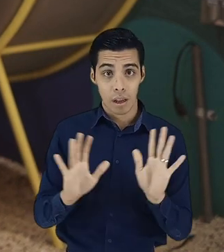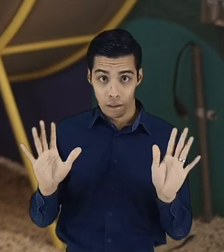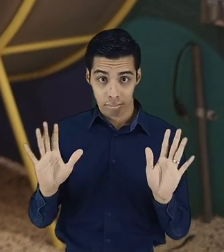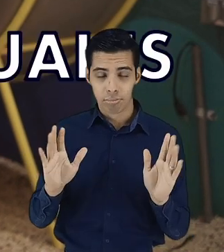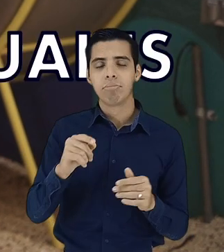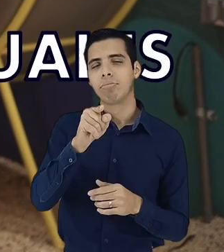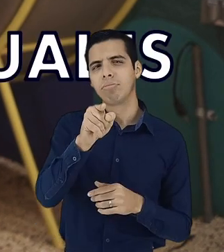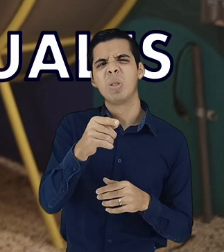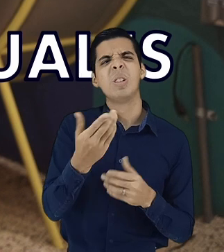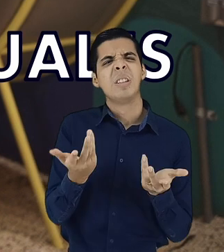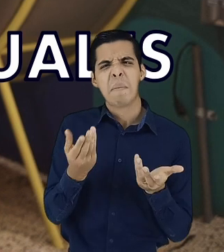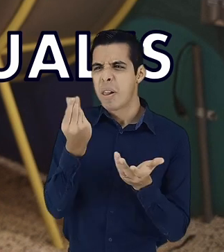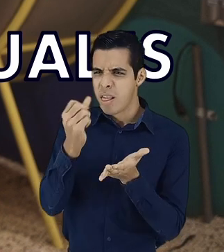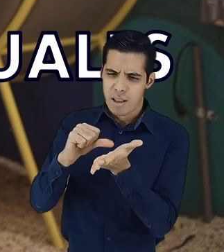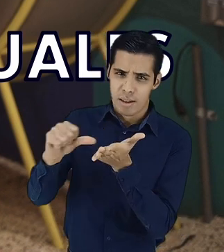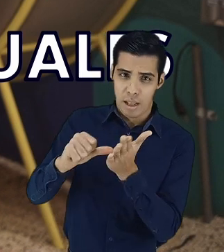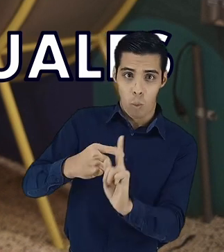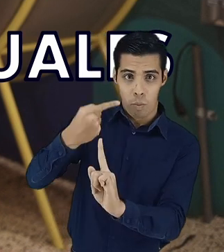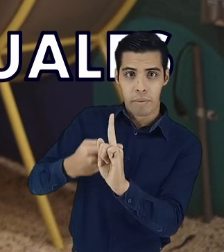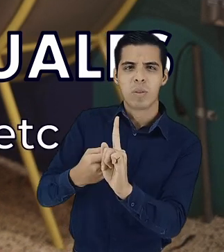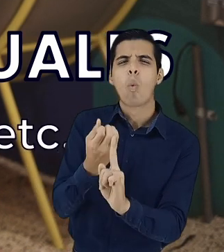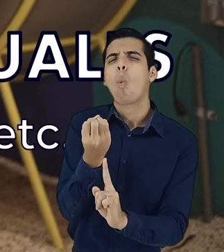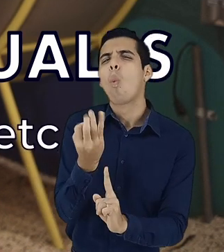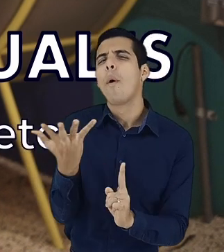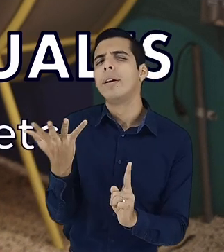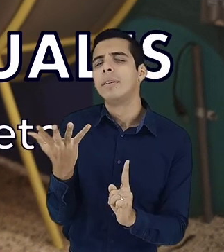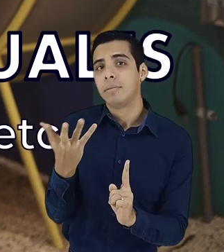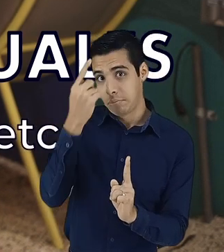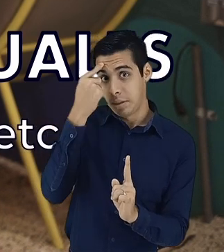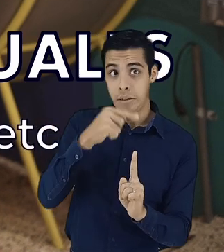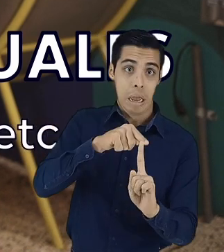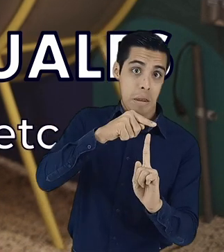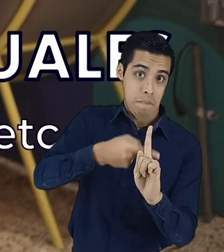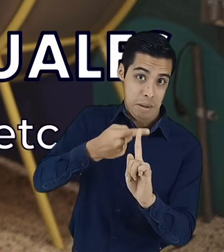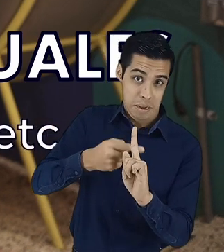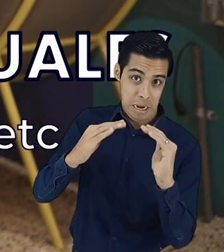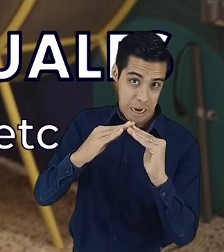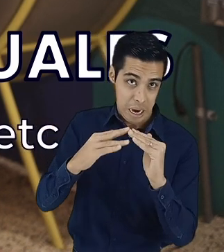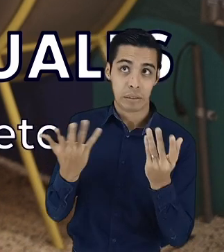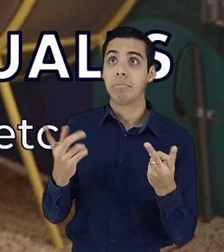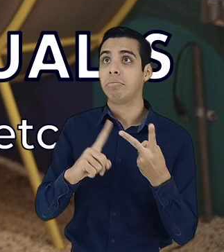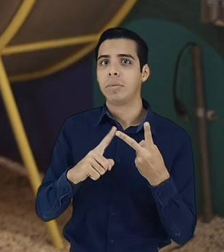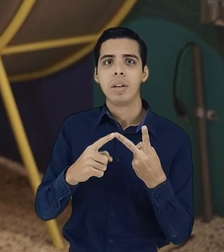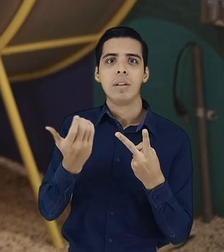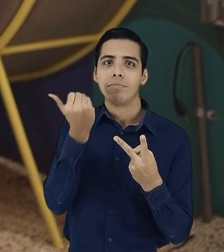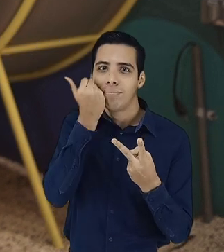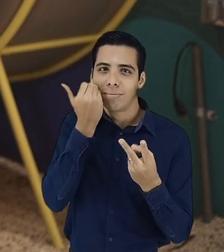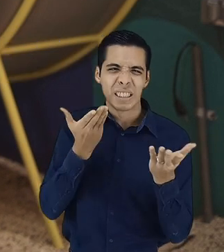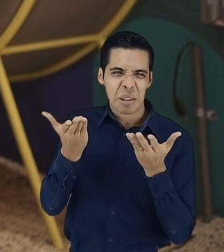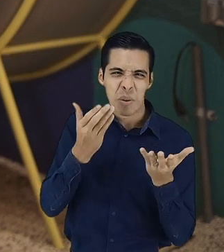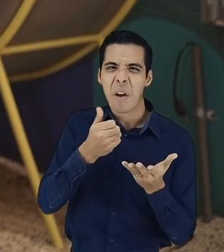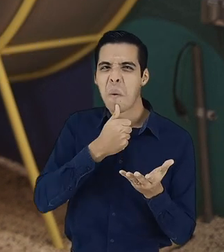el siguiente paso es saber cuáles son tus gastos mensuales, como por ejemplo el pago del arriendo, los servicios, el agua, el gas, el tema del seguro,